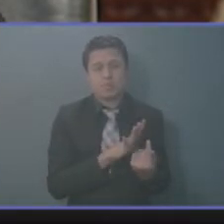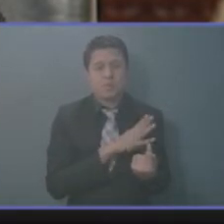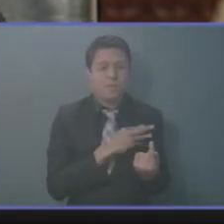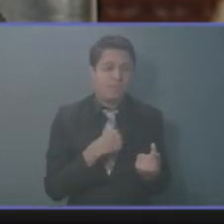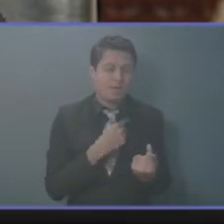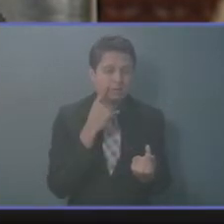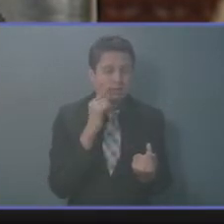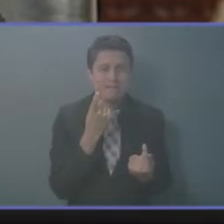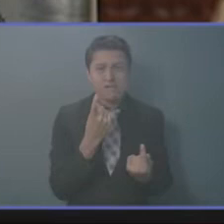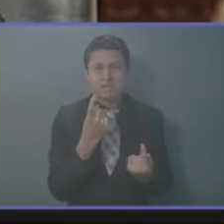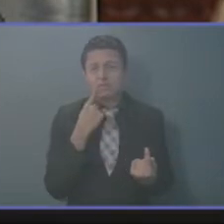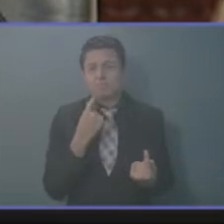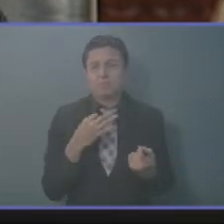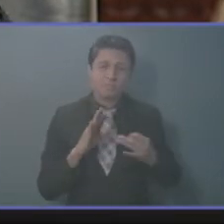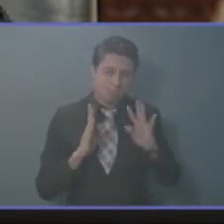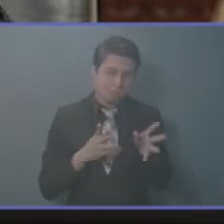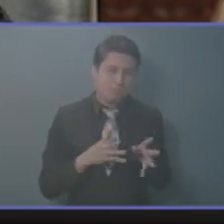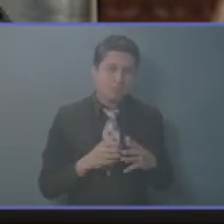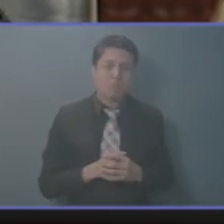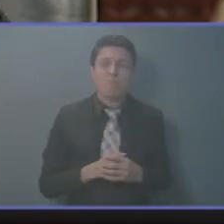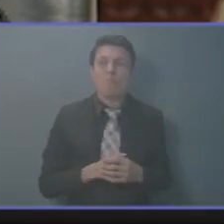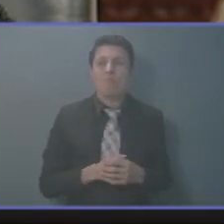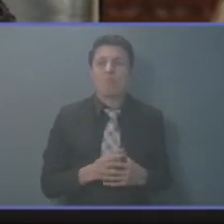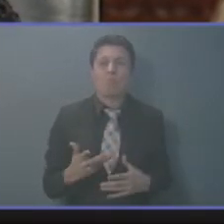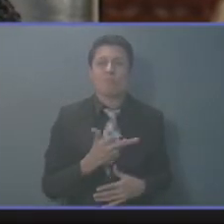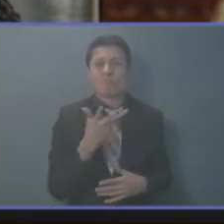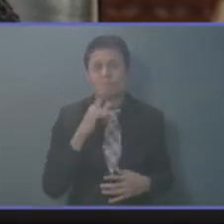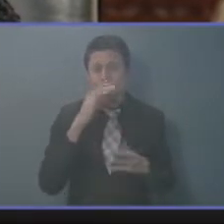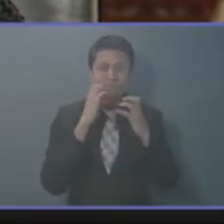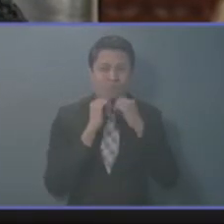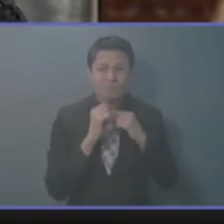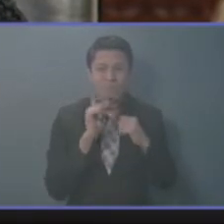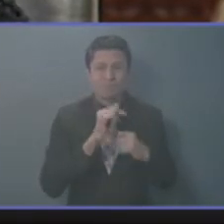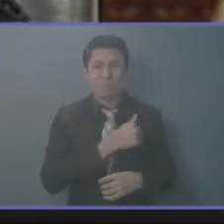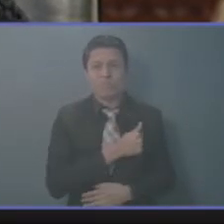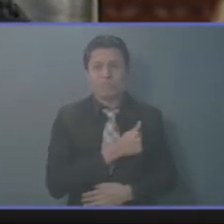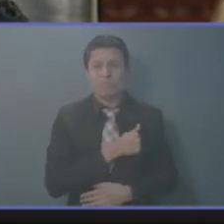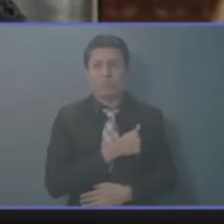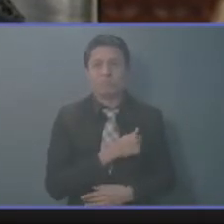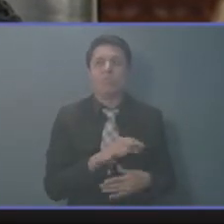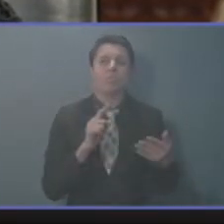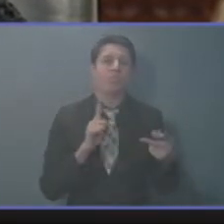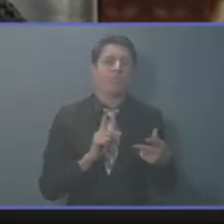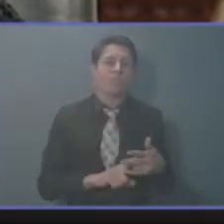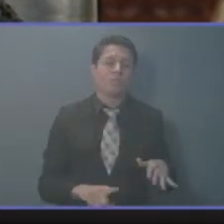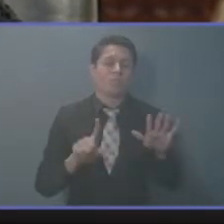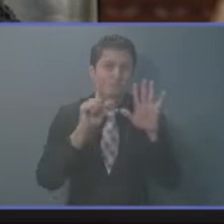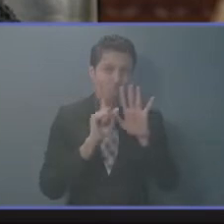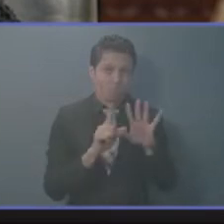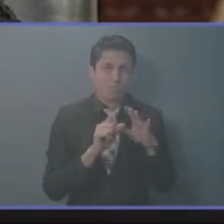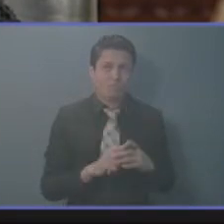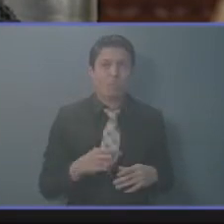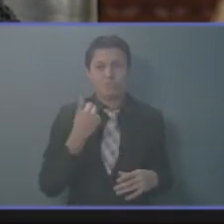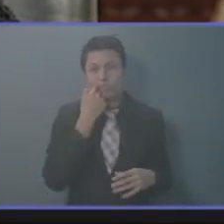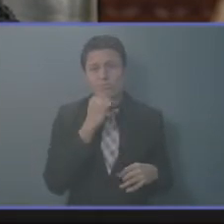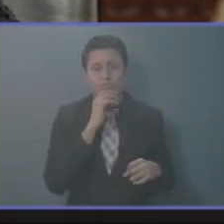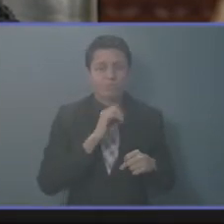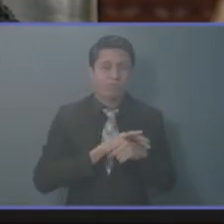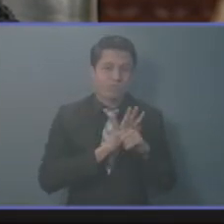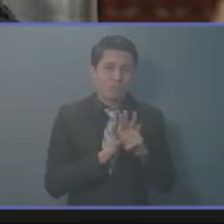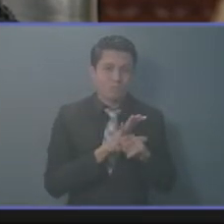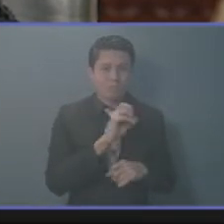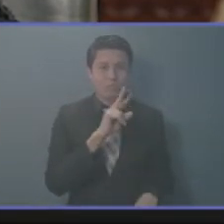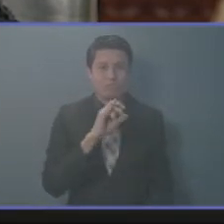familias, quienes han dejado todo para cumplir con su obligación. Sexto, que el COVID-19 es una